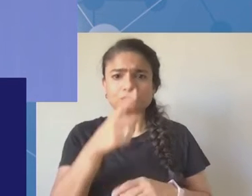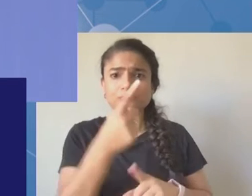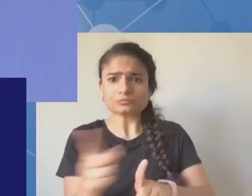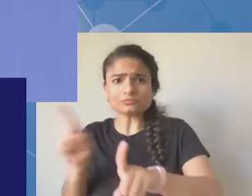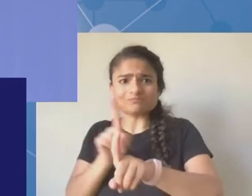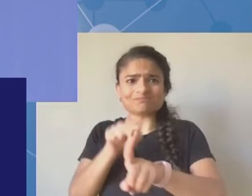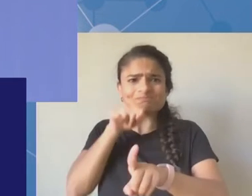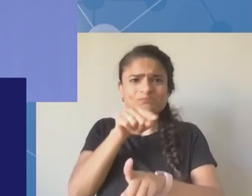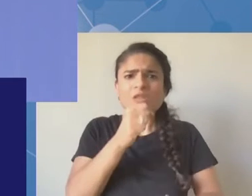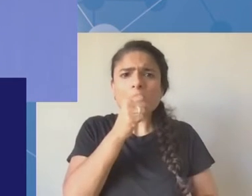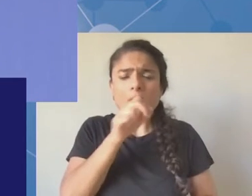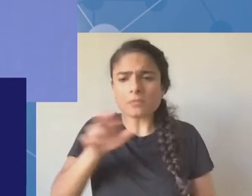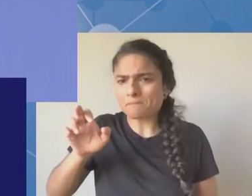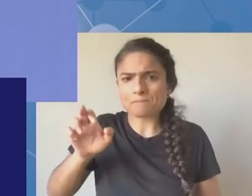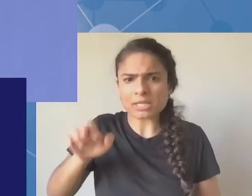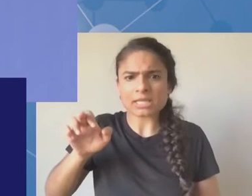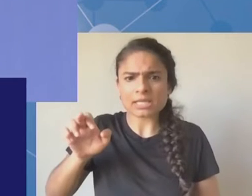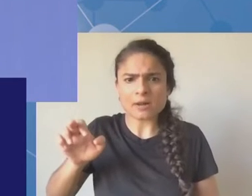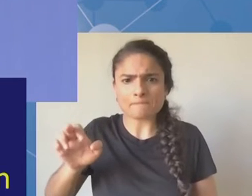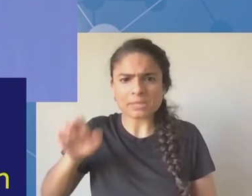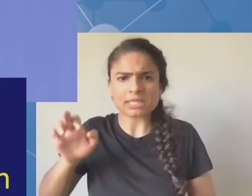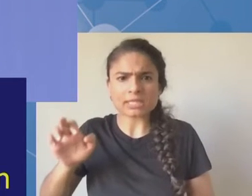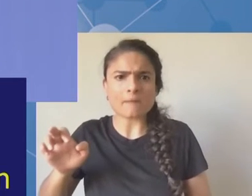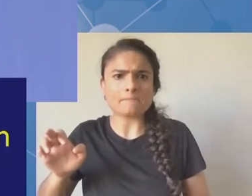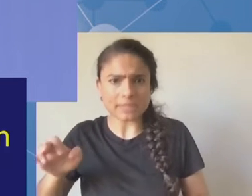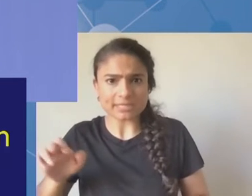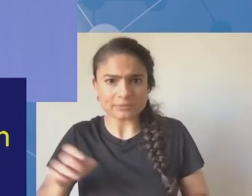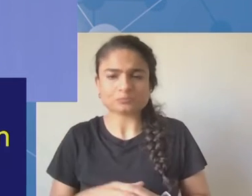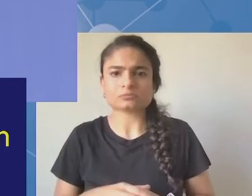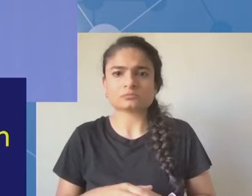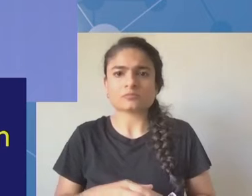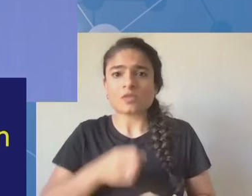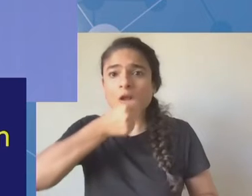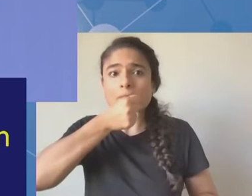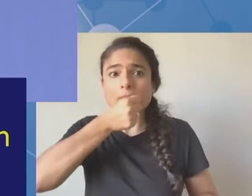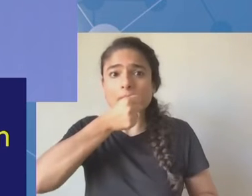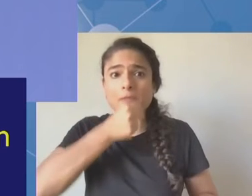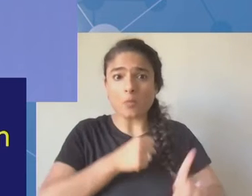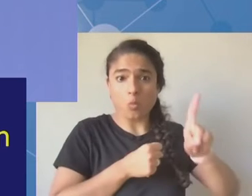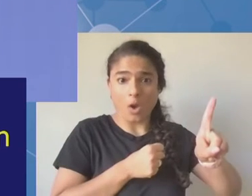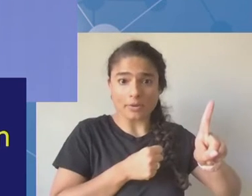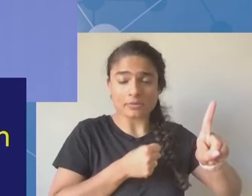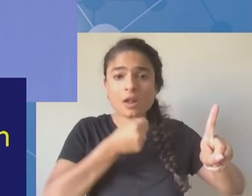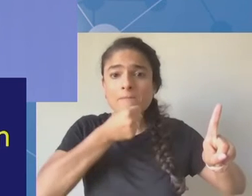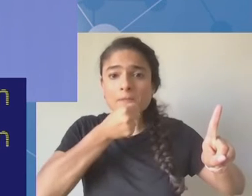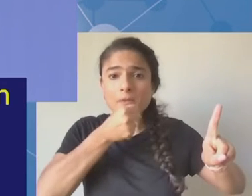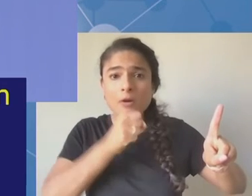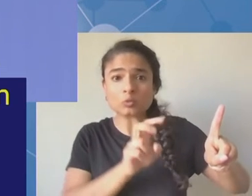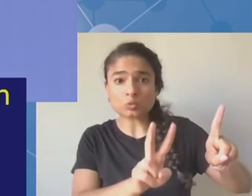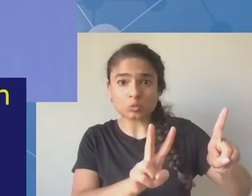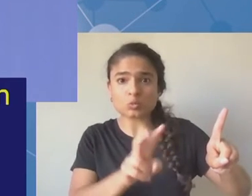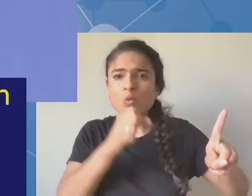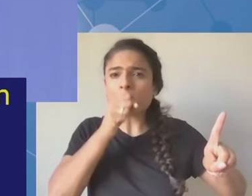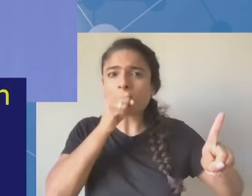Vamos a abrir los micrófonos en función de la necesidad. Esto en primer lugar. Y en